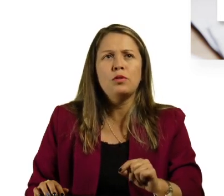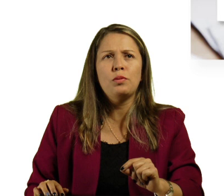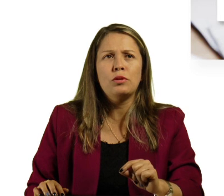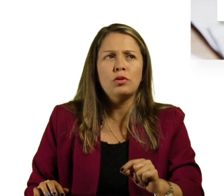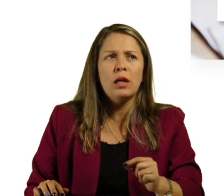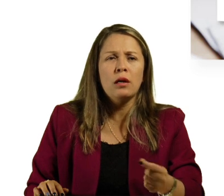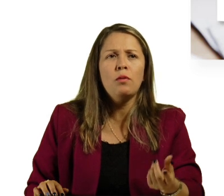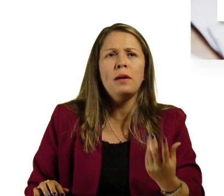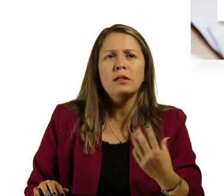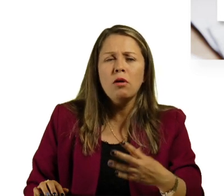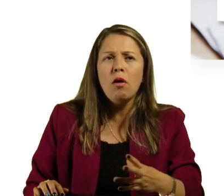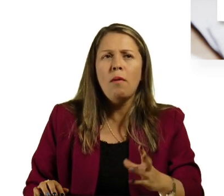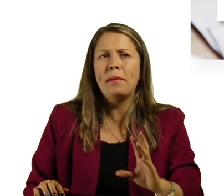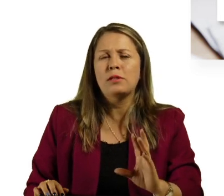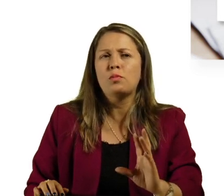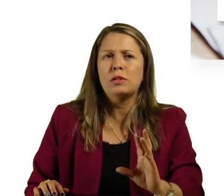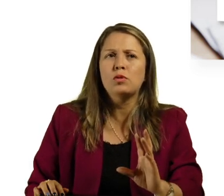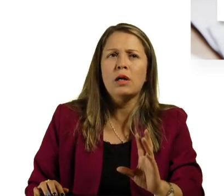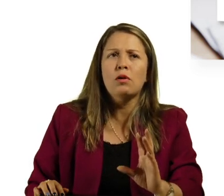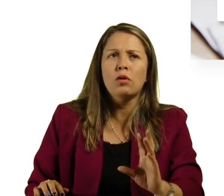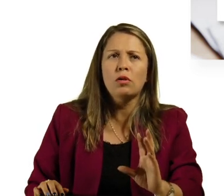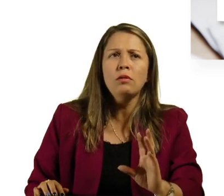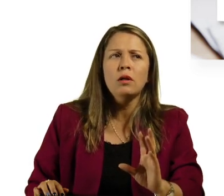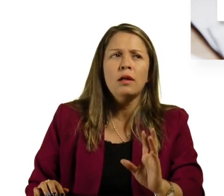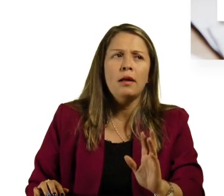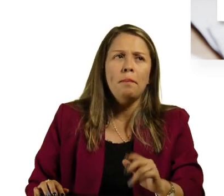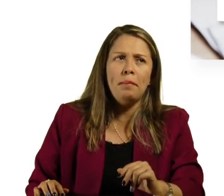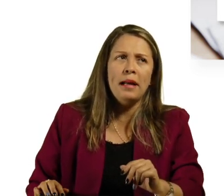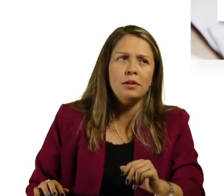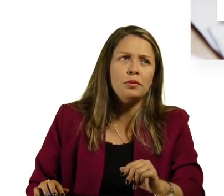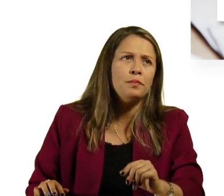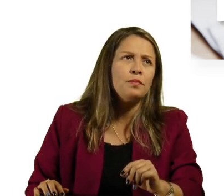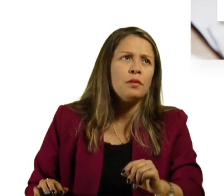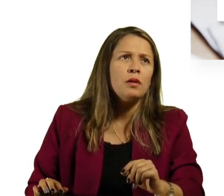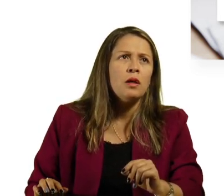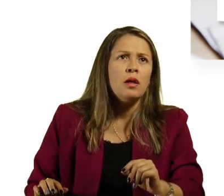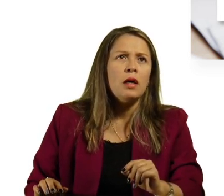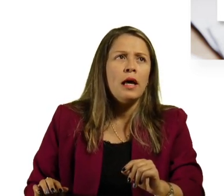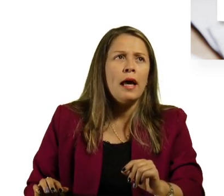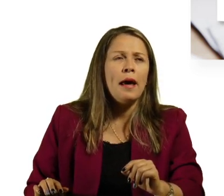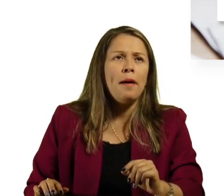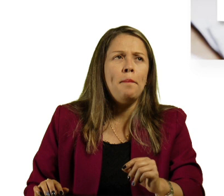tener presupuestos a largo plazo o presupuestos a corto plazo.